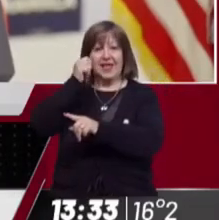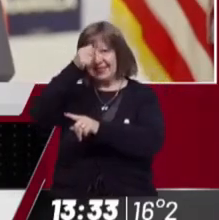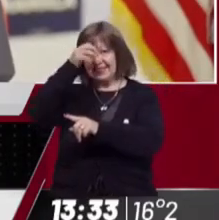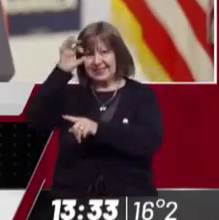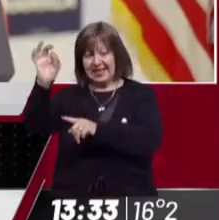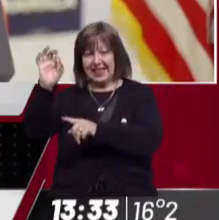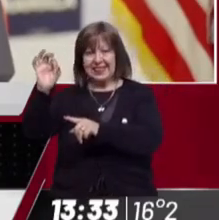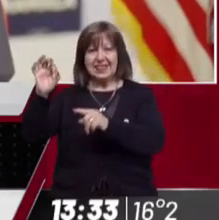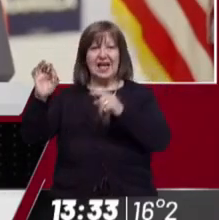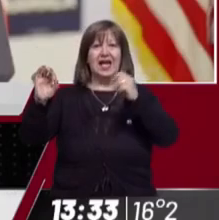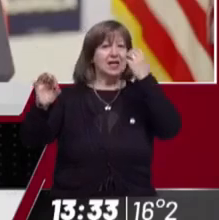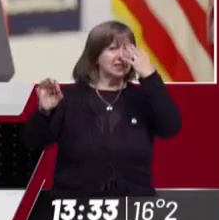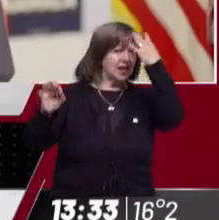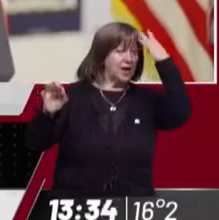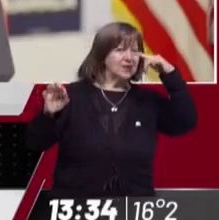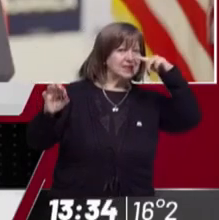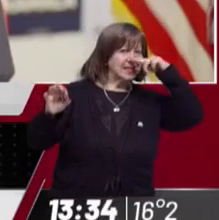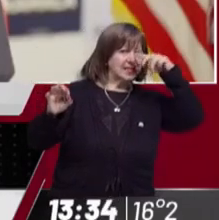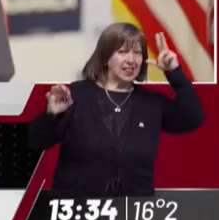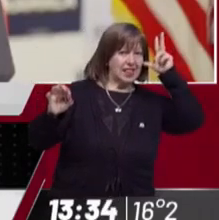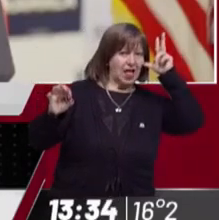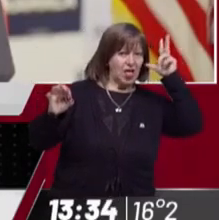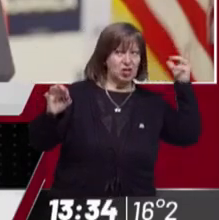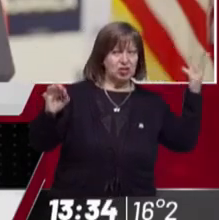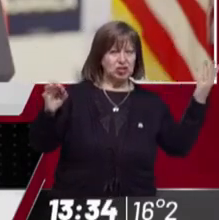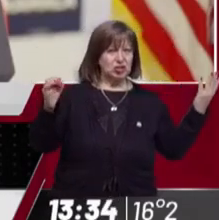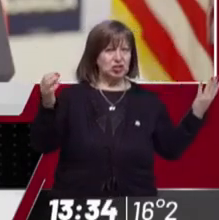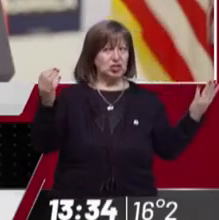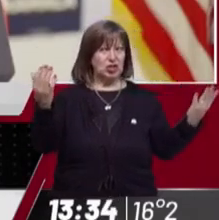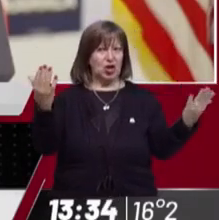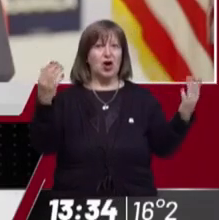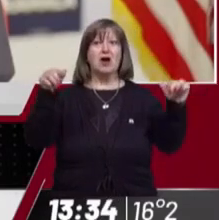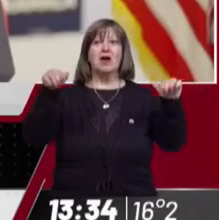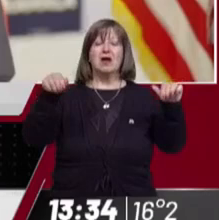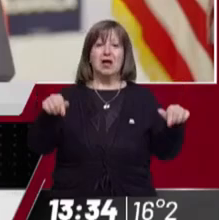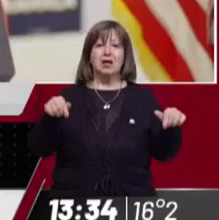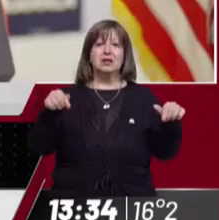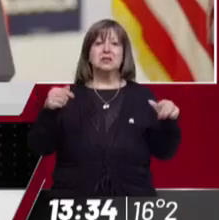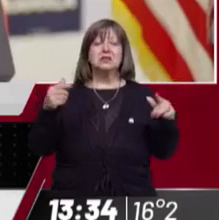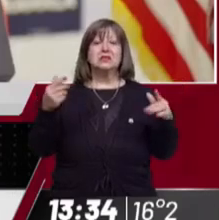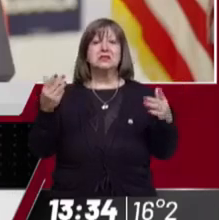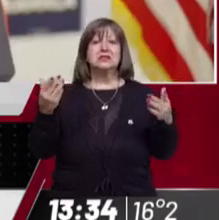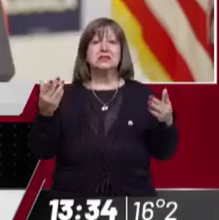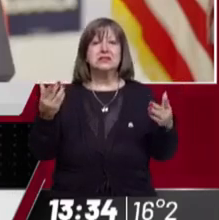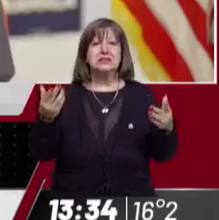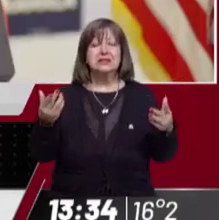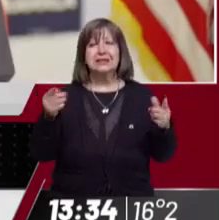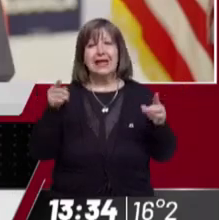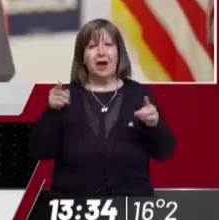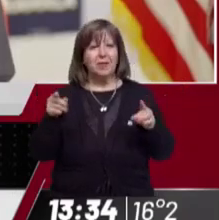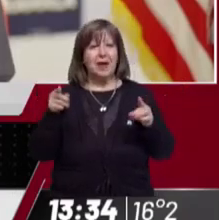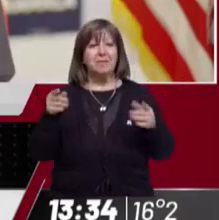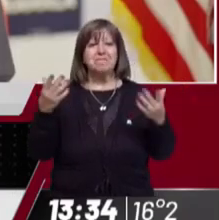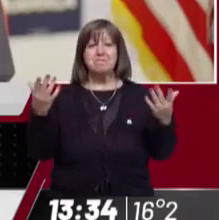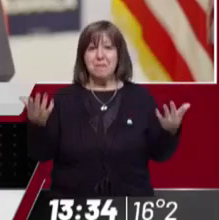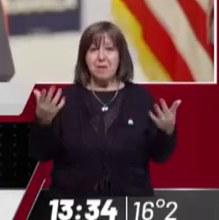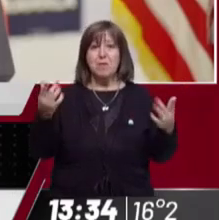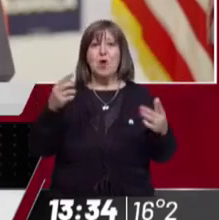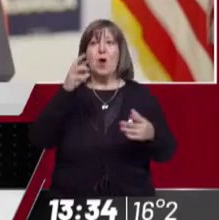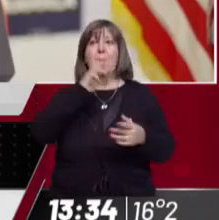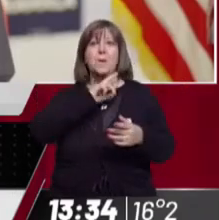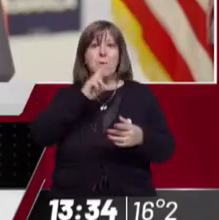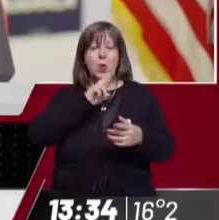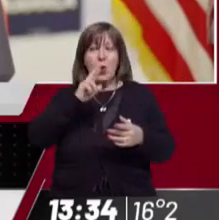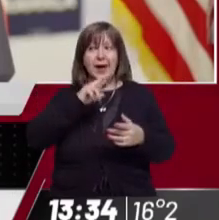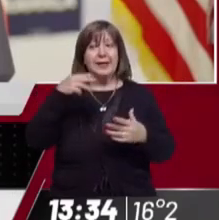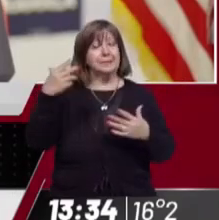tiene 78. Entonces, Claro. esto que utilizó Trump de decir de que Biden estaba viejo, gagá, la guerra del cerdo, ¿no? Prácticamente con un octogenario, es como